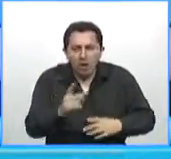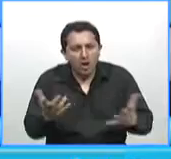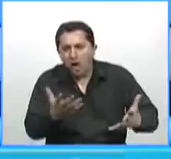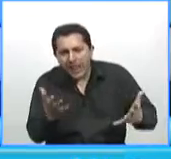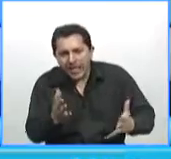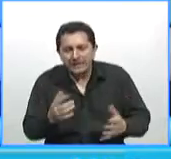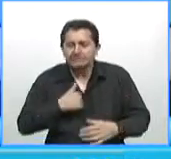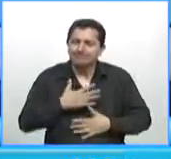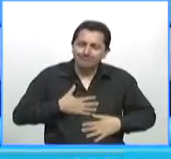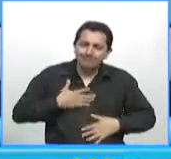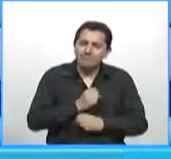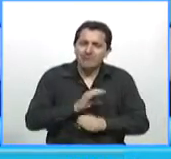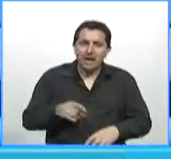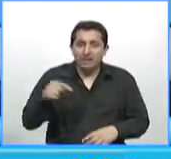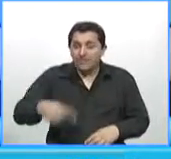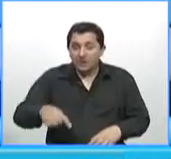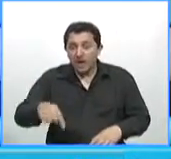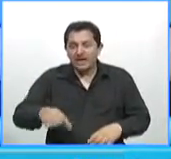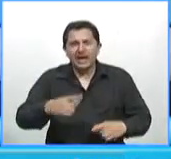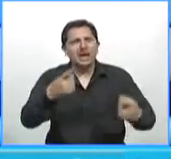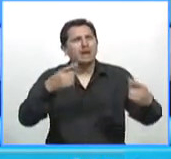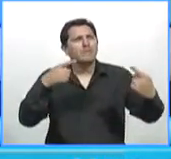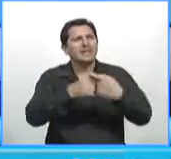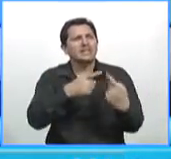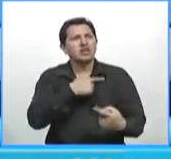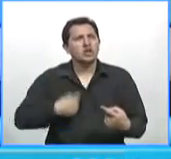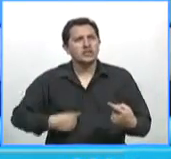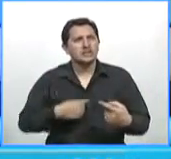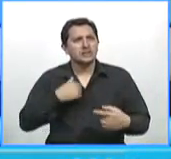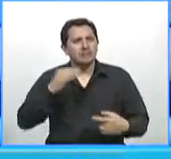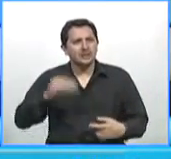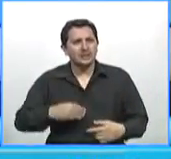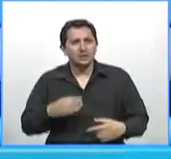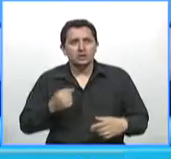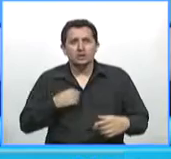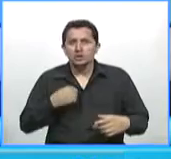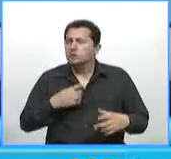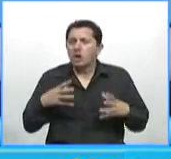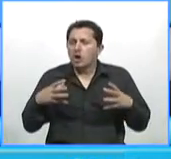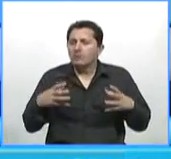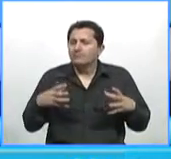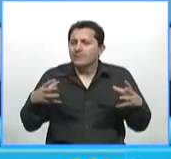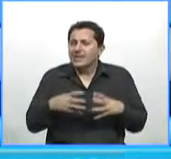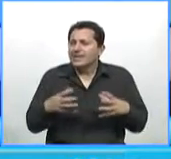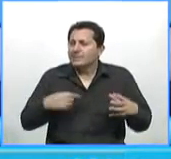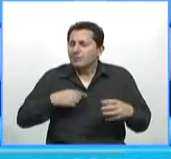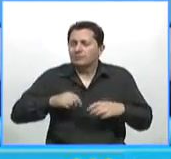situaciones. Pero lo que me pasó acá fue que cuando se perdió con China, me quebré con el equipo. Quebré como diciendo, yo sé que están